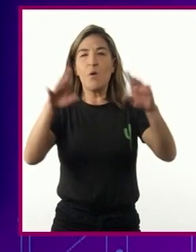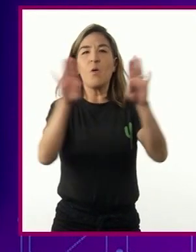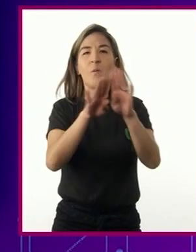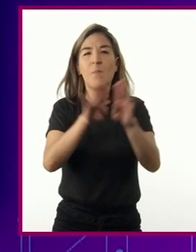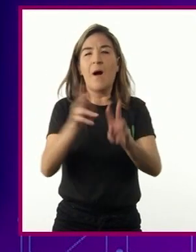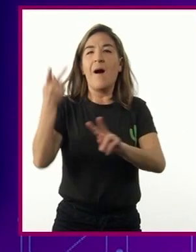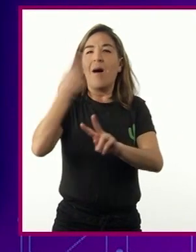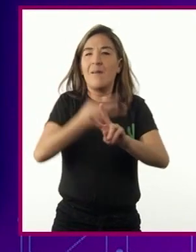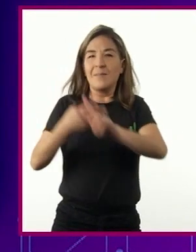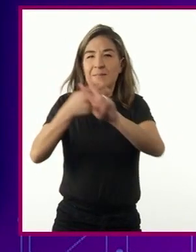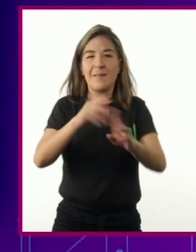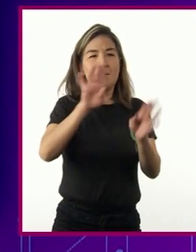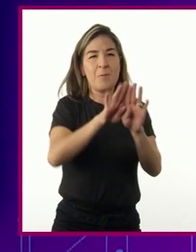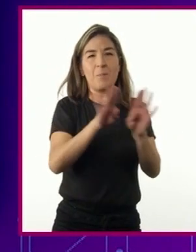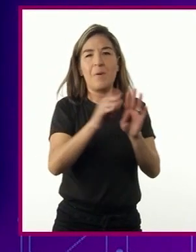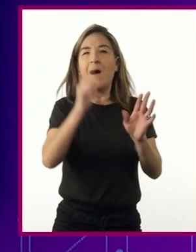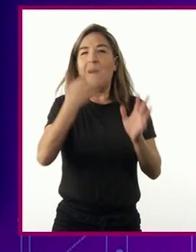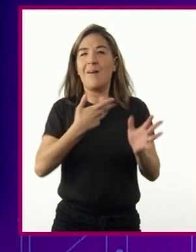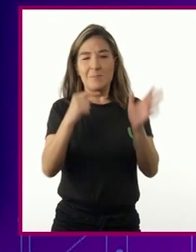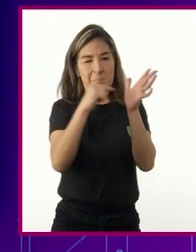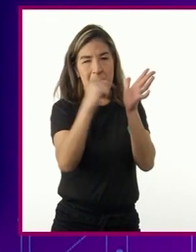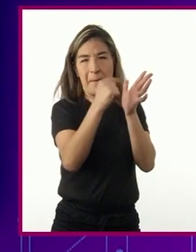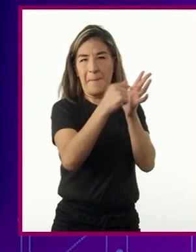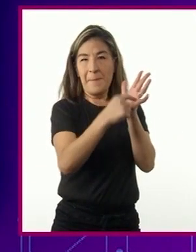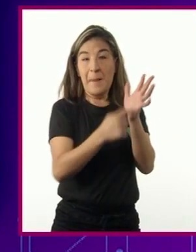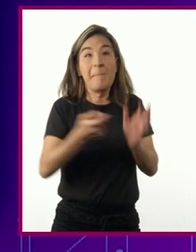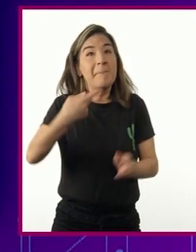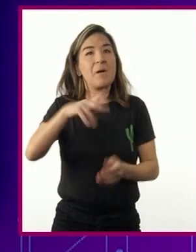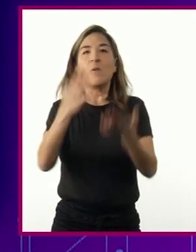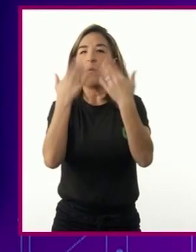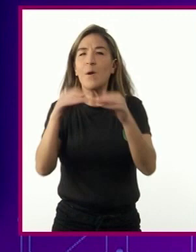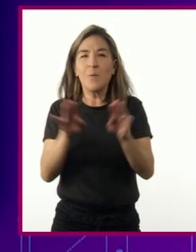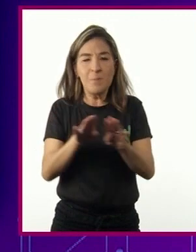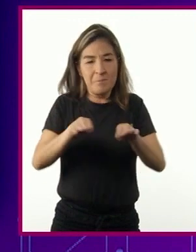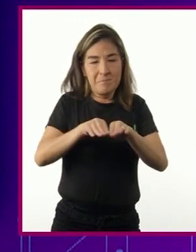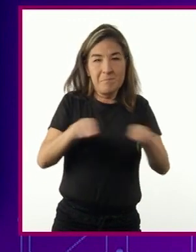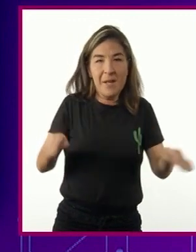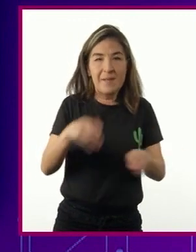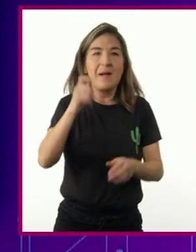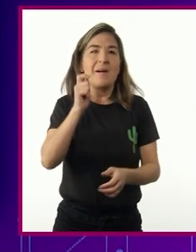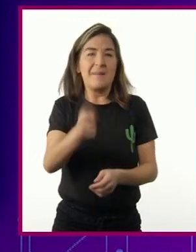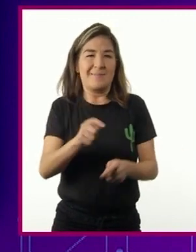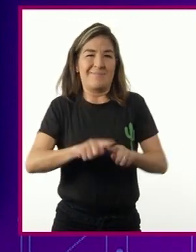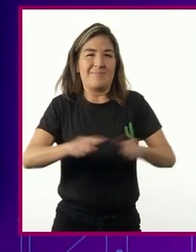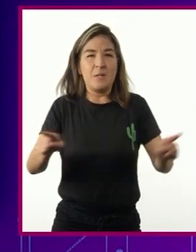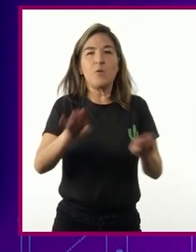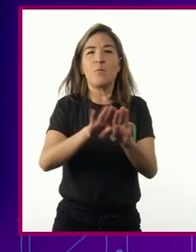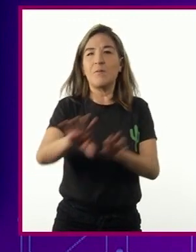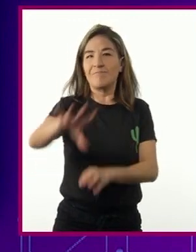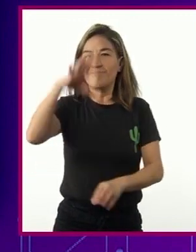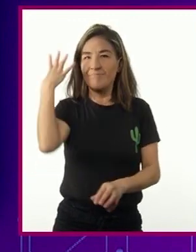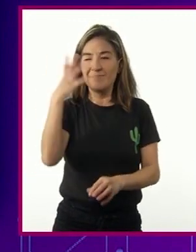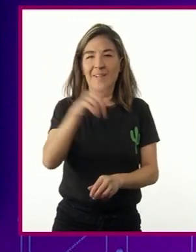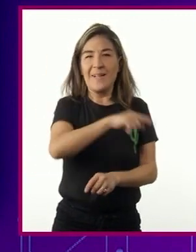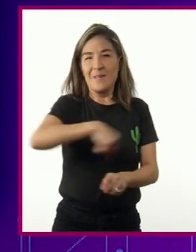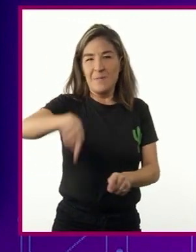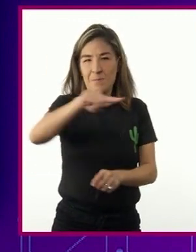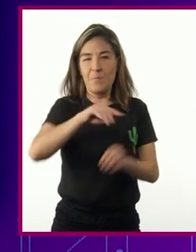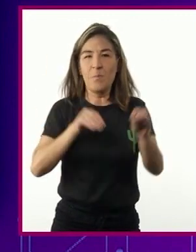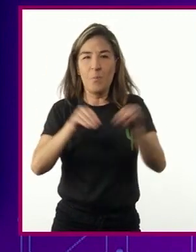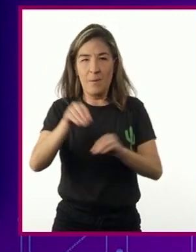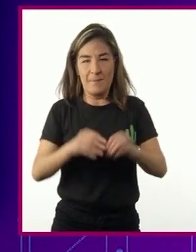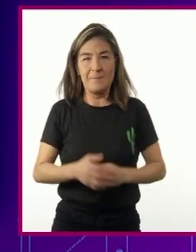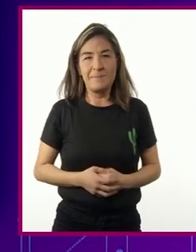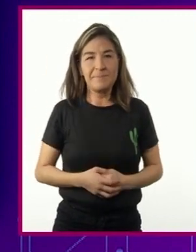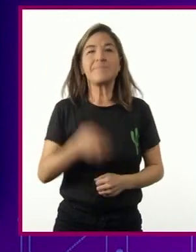estrellas fijas, ya que no tenían instrumentos para medir que se mueven a diferentes velocidades. Así